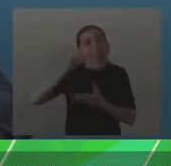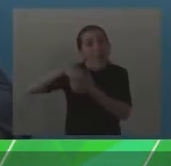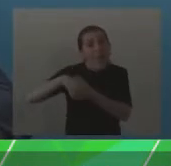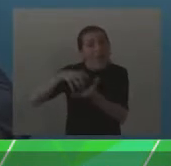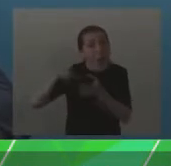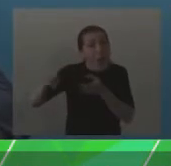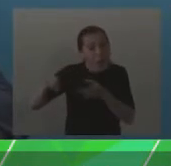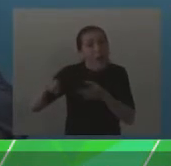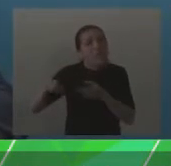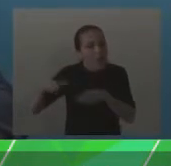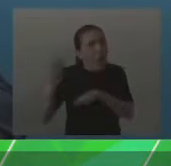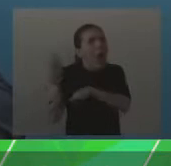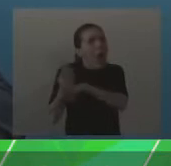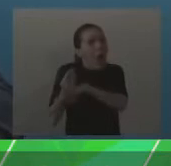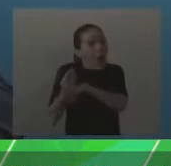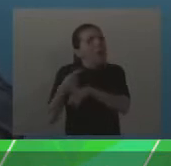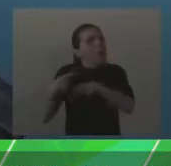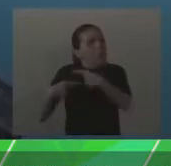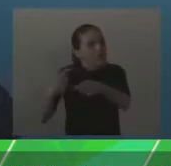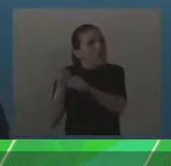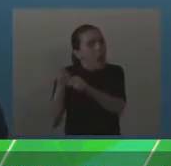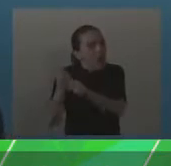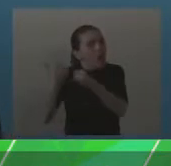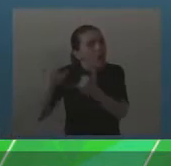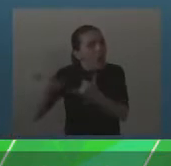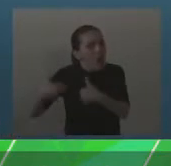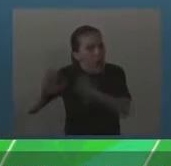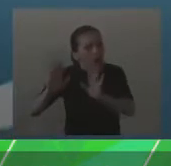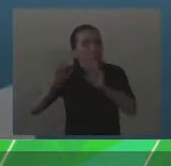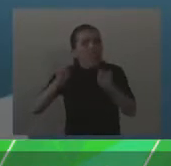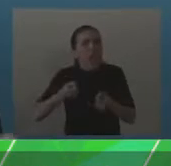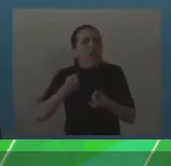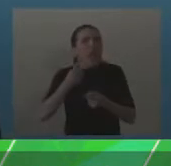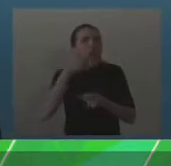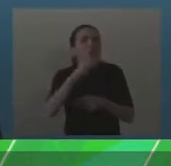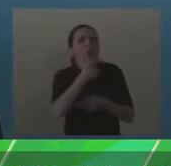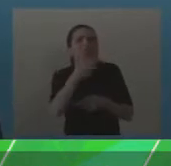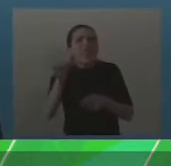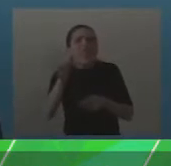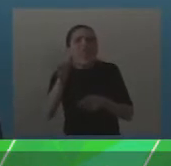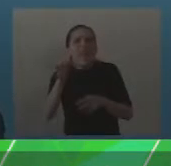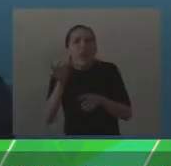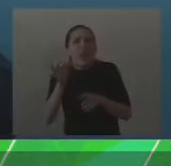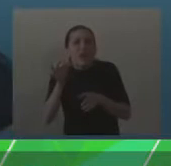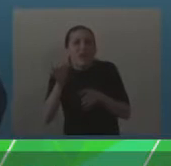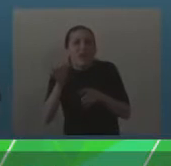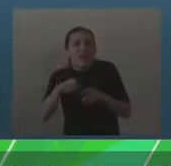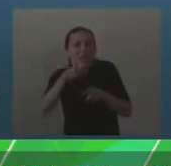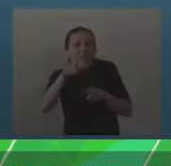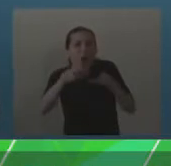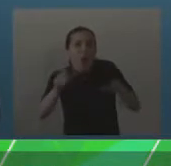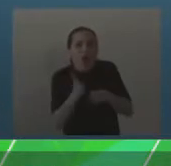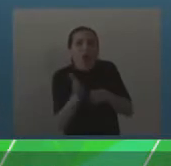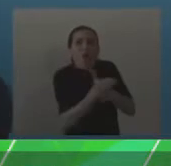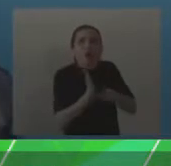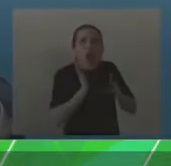que estas empresas nacionales, que tienen una gran injerencia en lo que es la exportación de Argentina, con un 9% del total